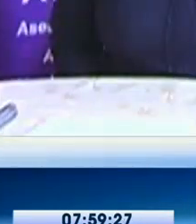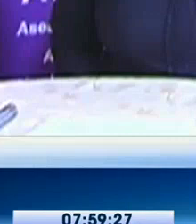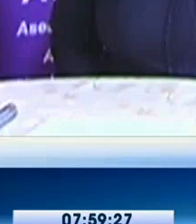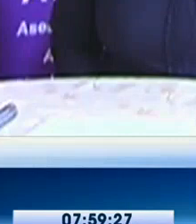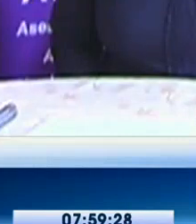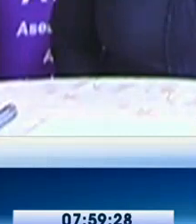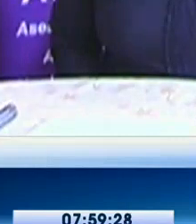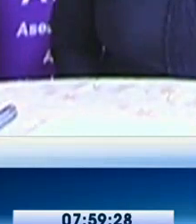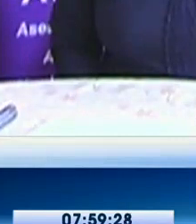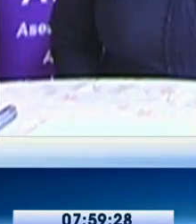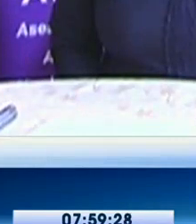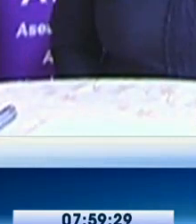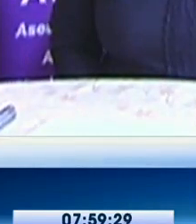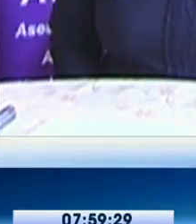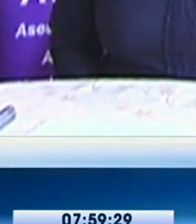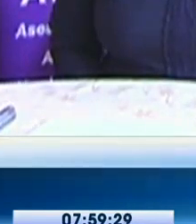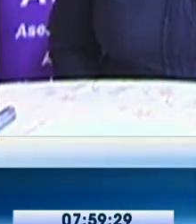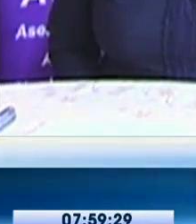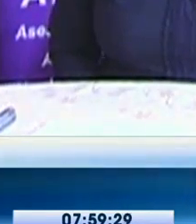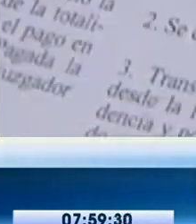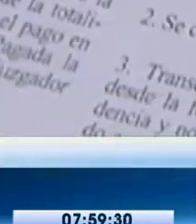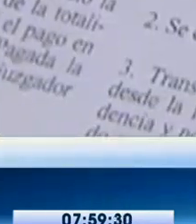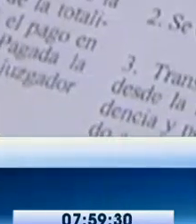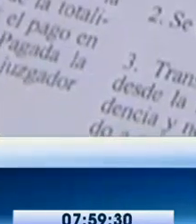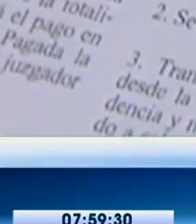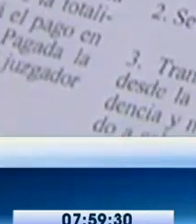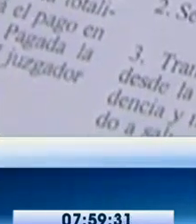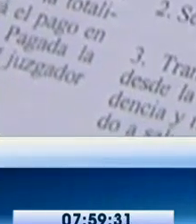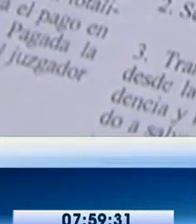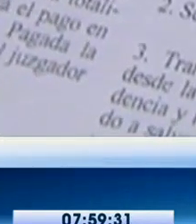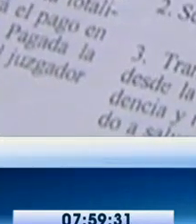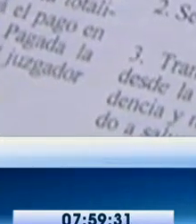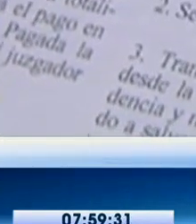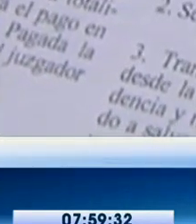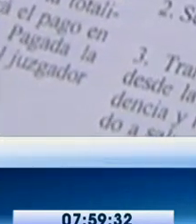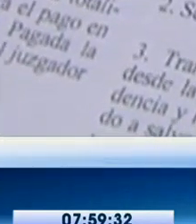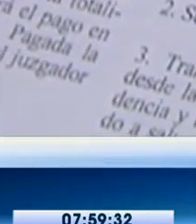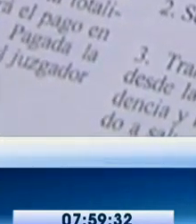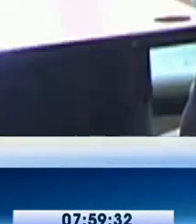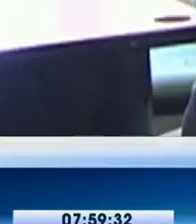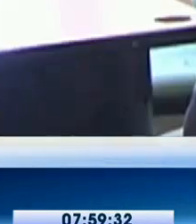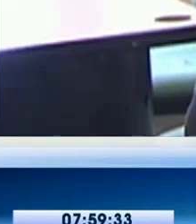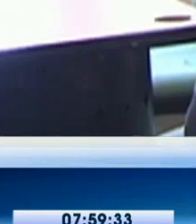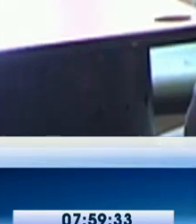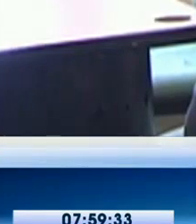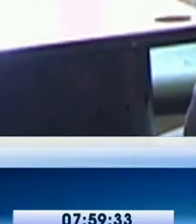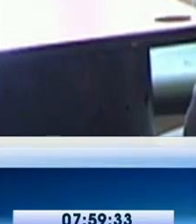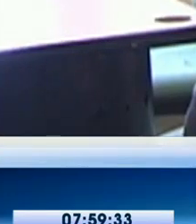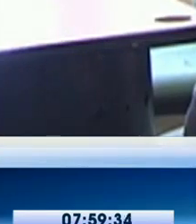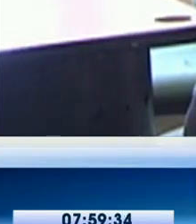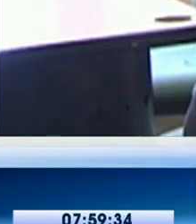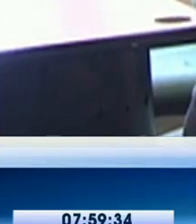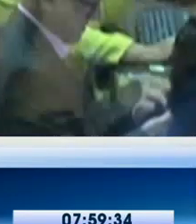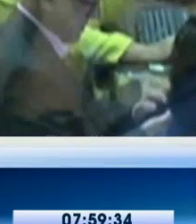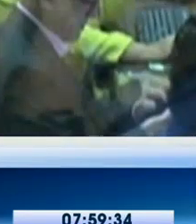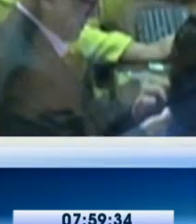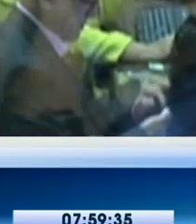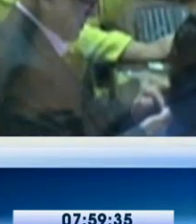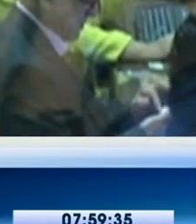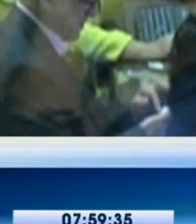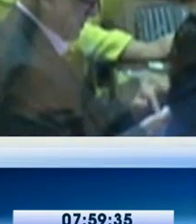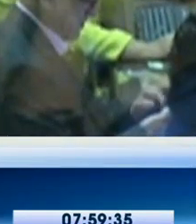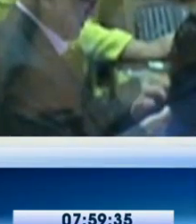aprueben las reformas al sistema de pensiones estipulado en el Código de la Niñez y la Adolescencia. En la